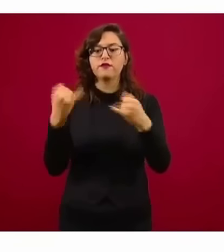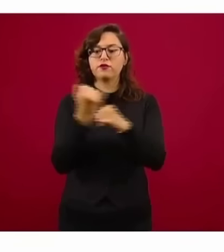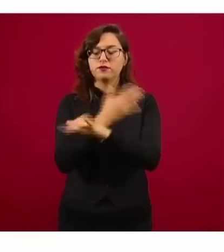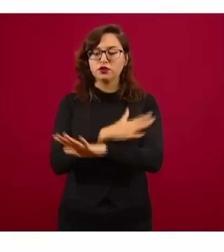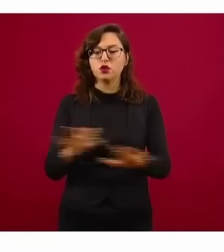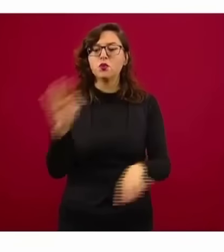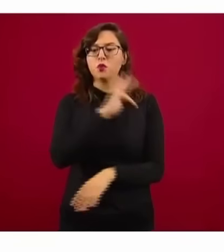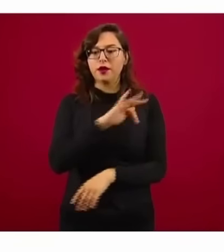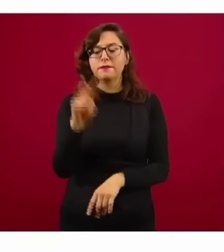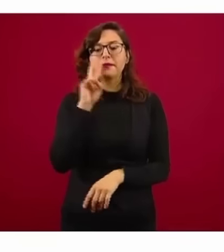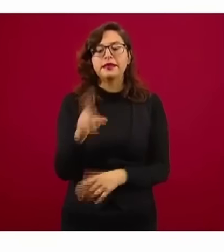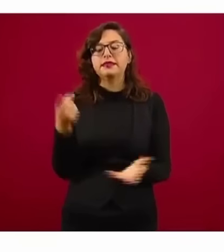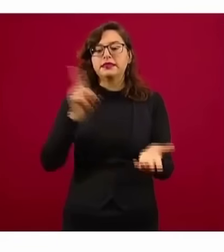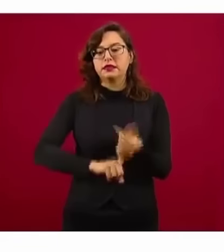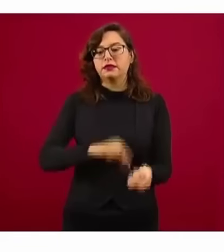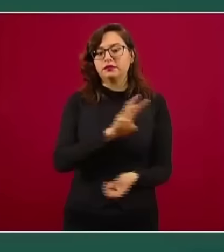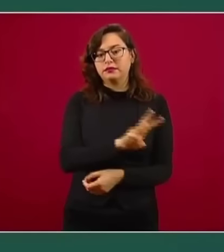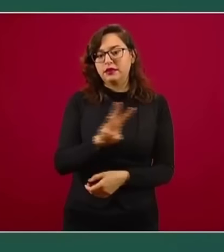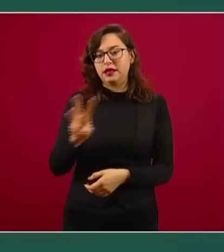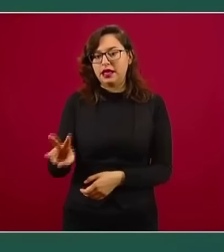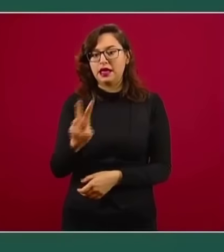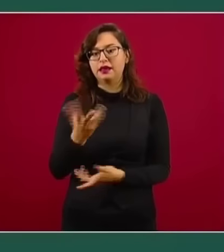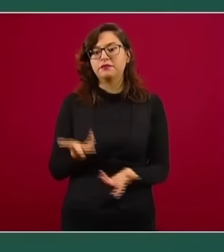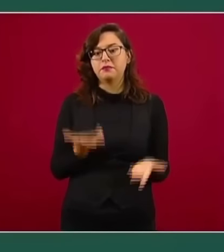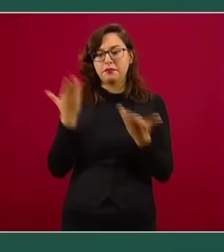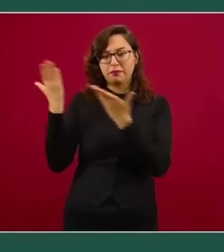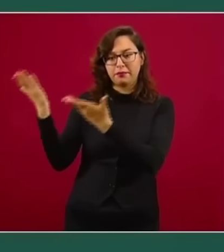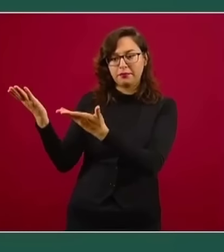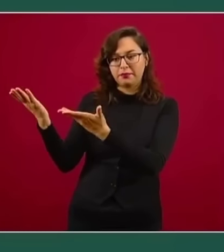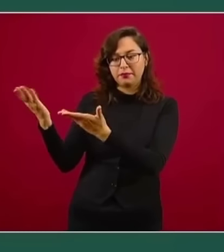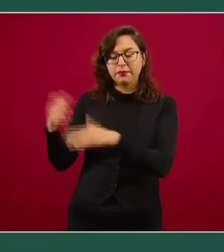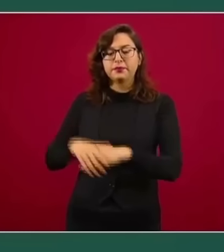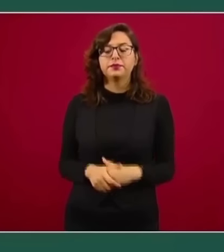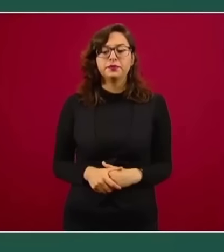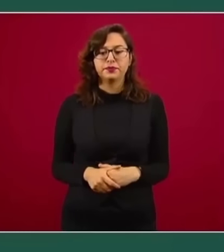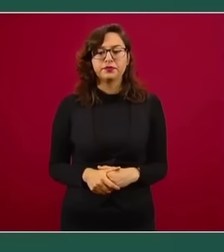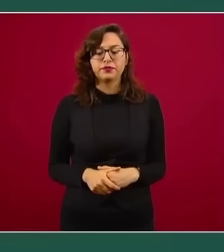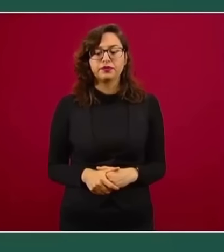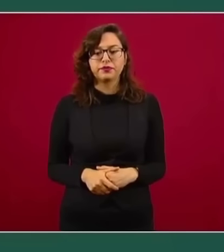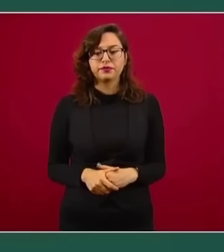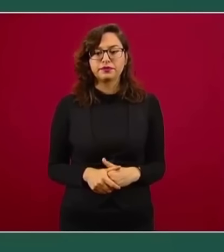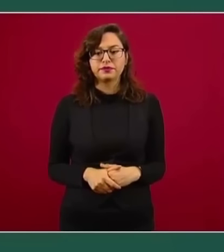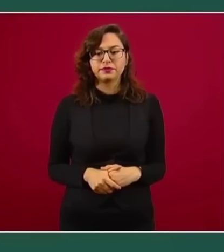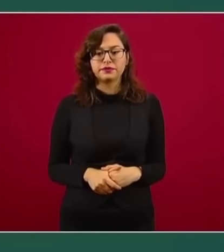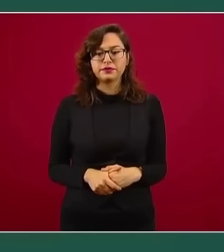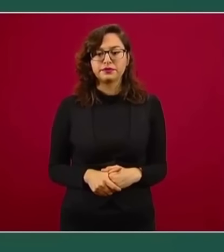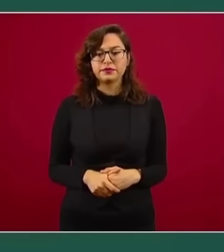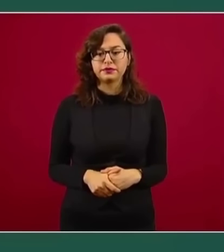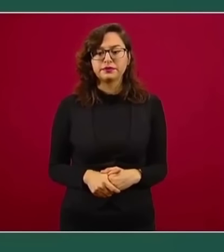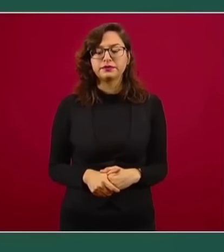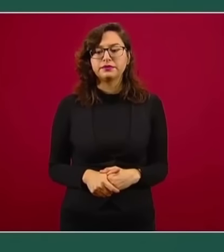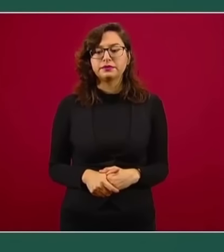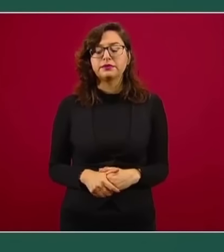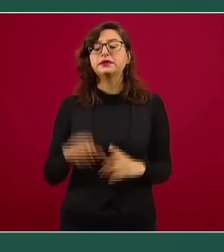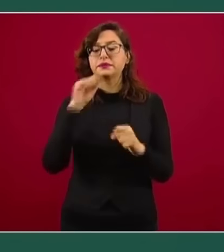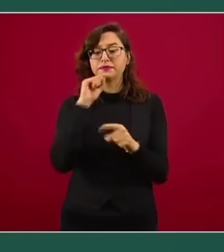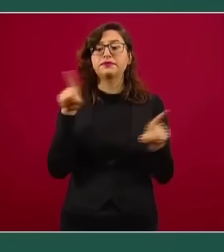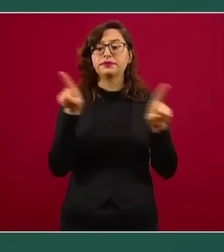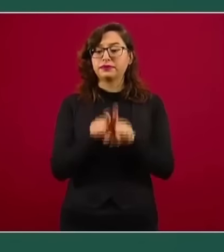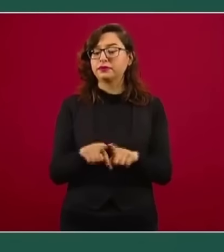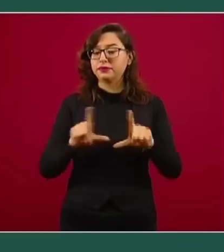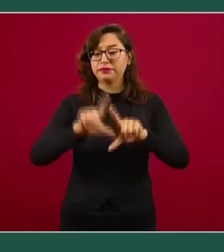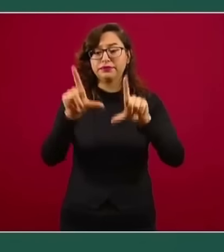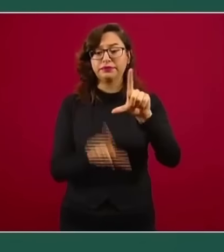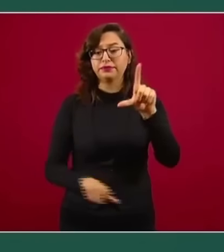cep.gov.mx para poder utilizar los medios de contacto, y hemos puesto a disposición de todo el